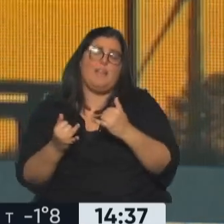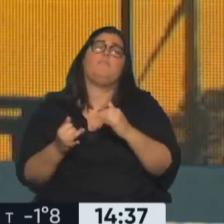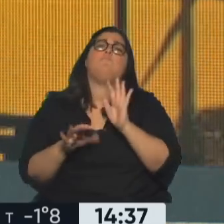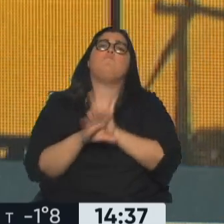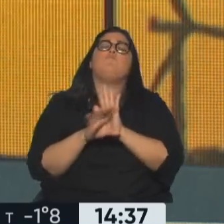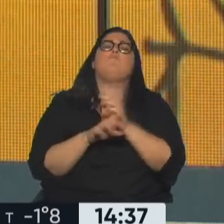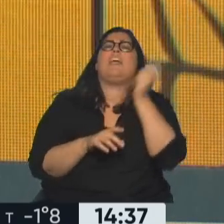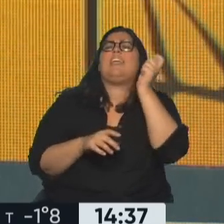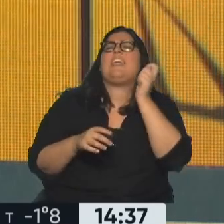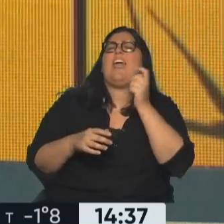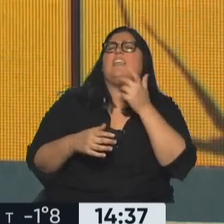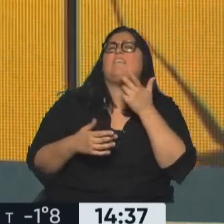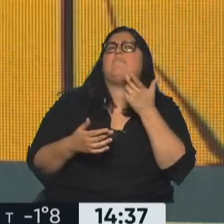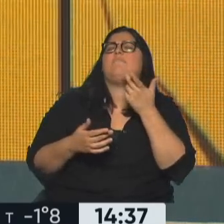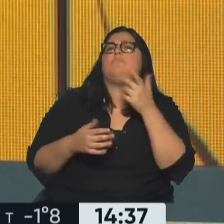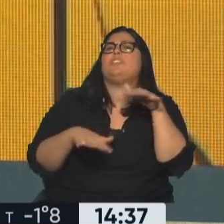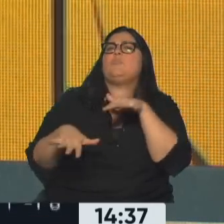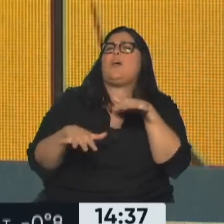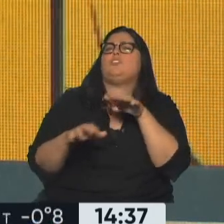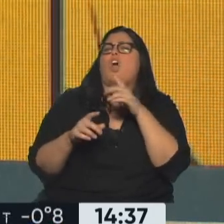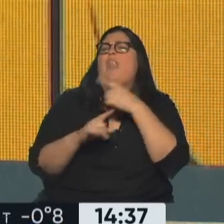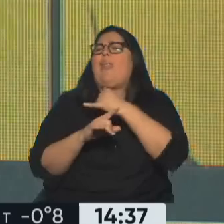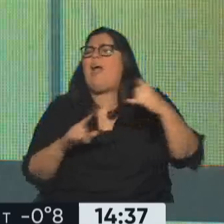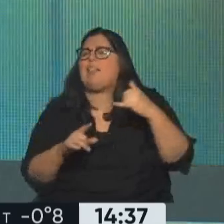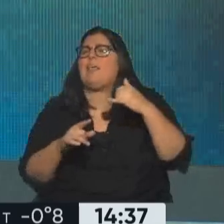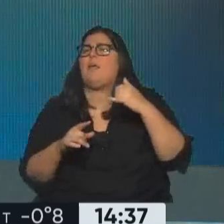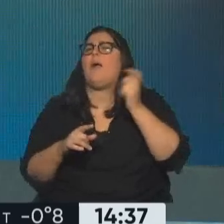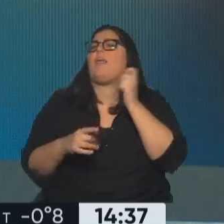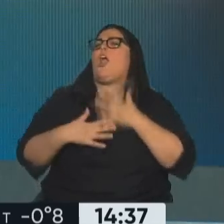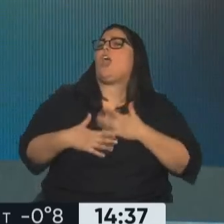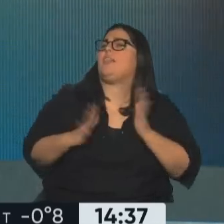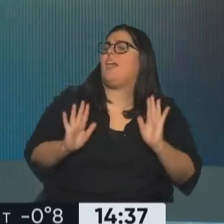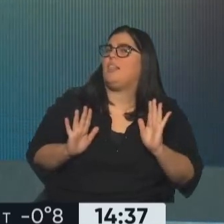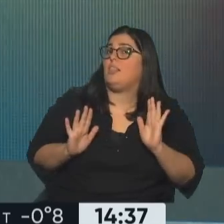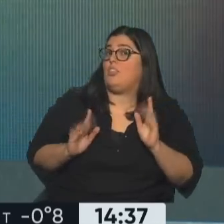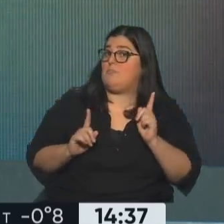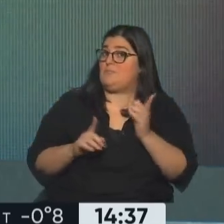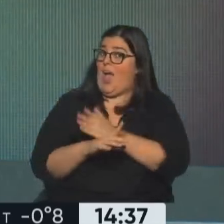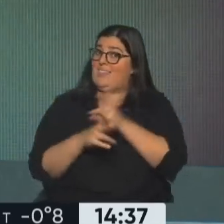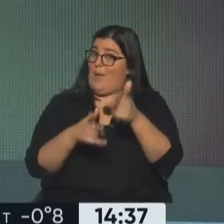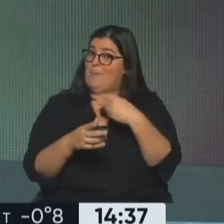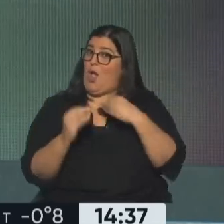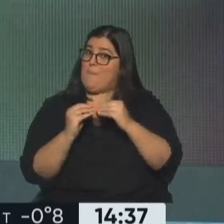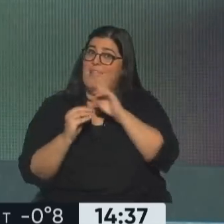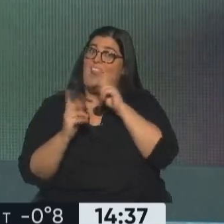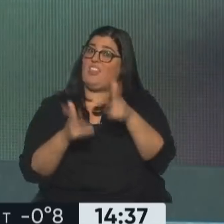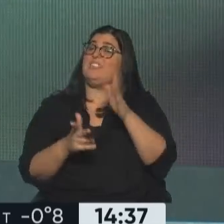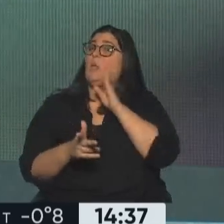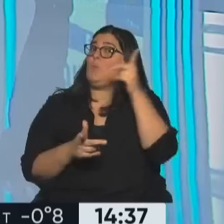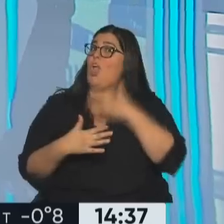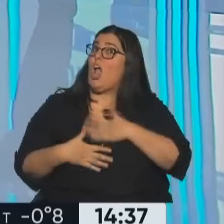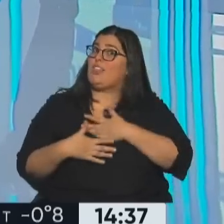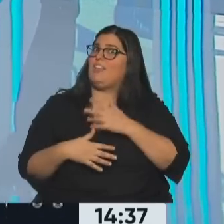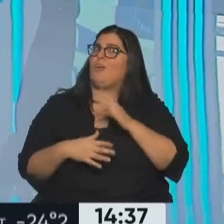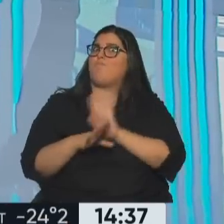y del conflicto armado, además de la situación económica? Por supuesto, como decía Alejandra, de los Estados Unidos, la posibilidad de exportar muchísimo